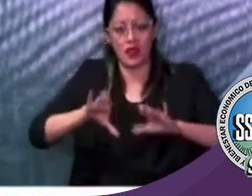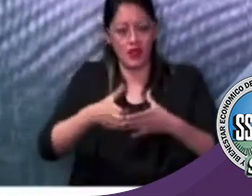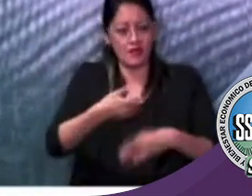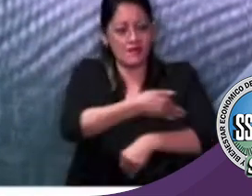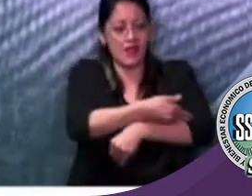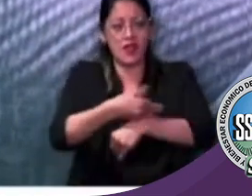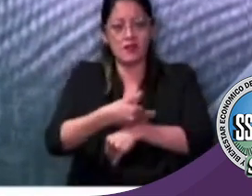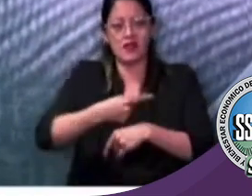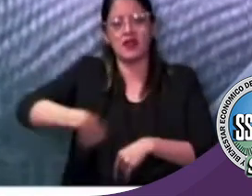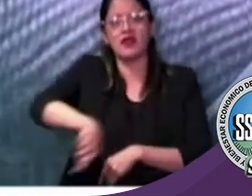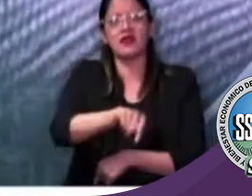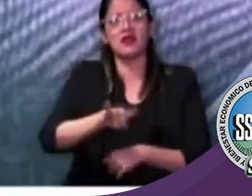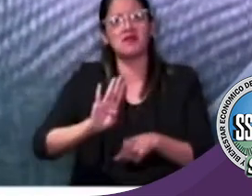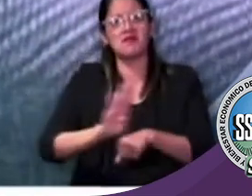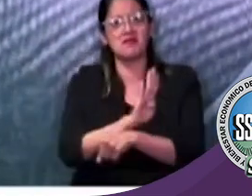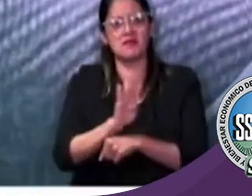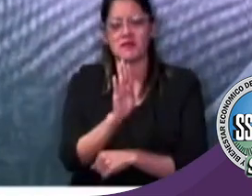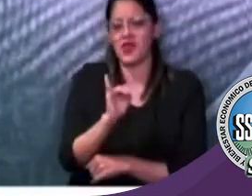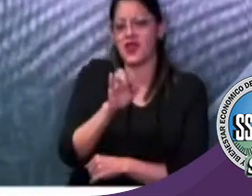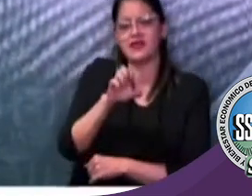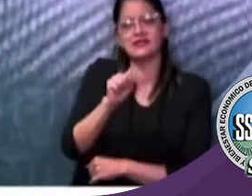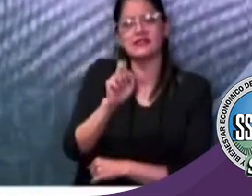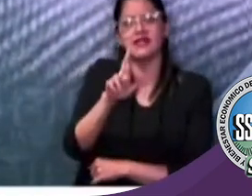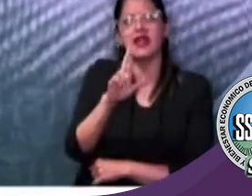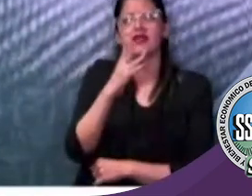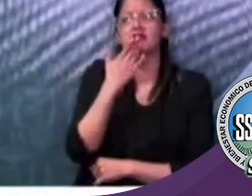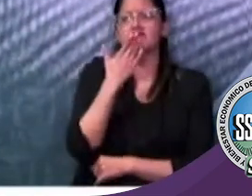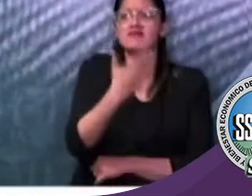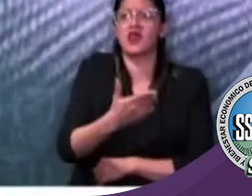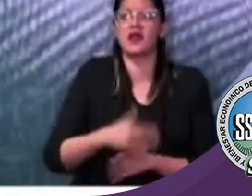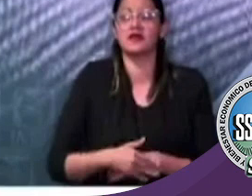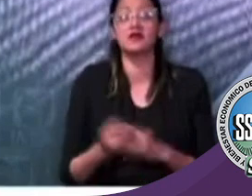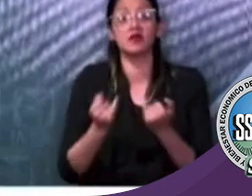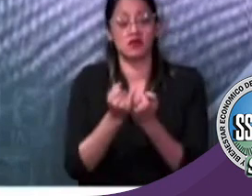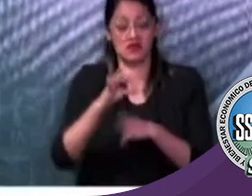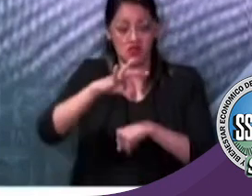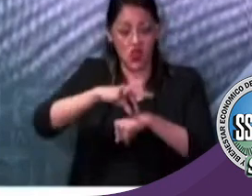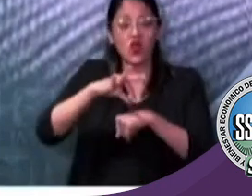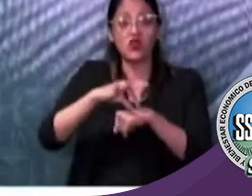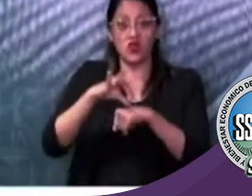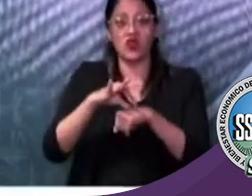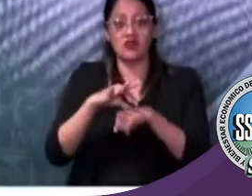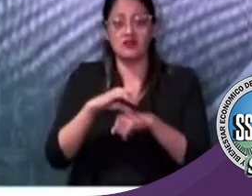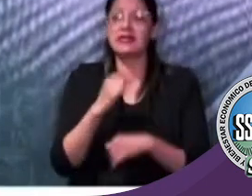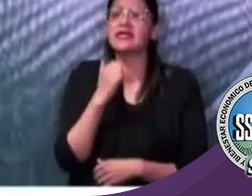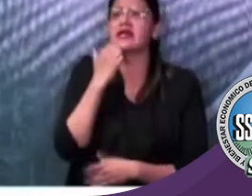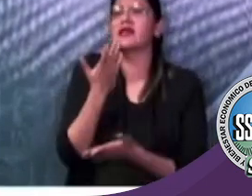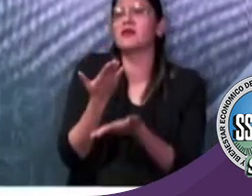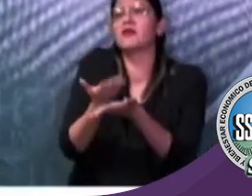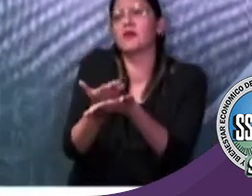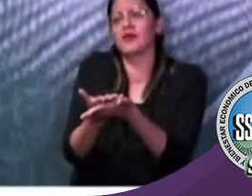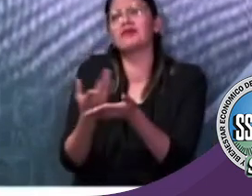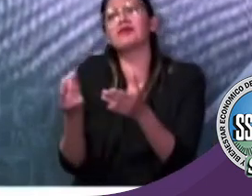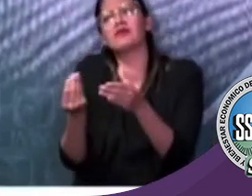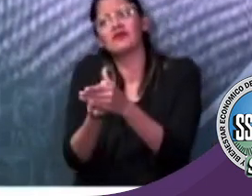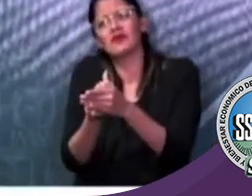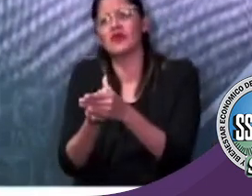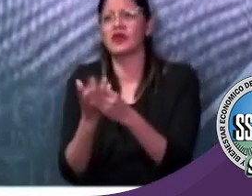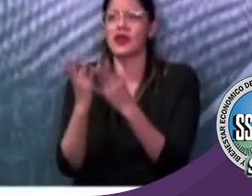familias. Las y los médicos apostamos por una capacitación más constante y de